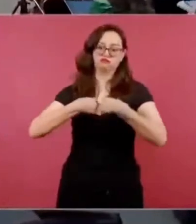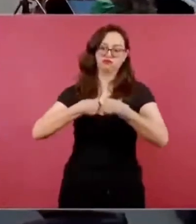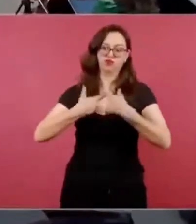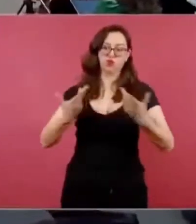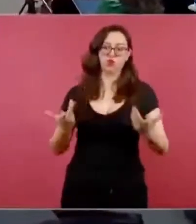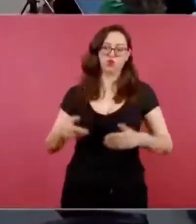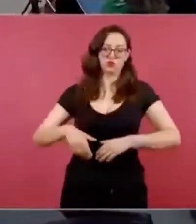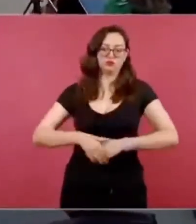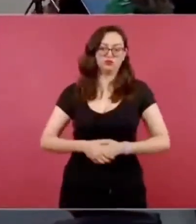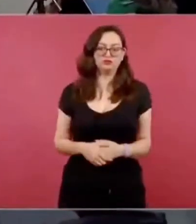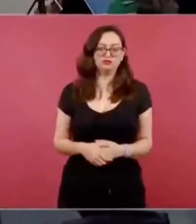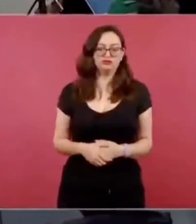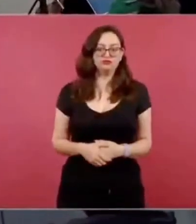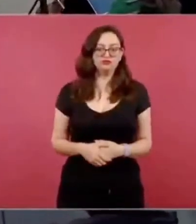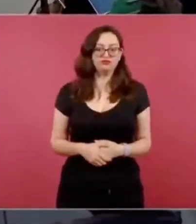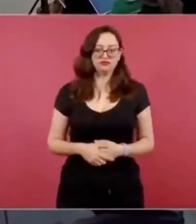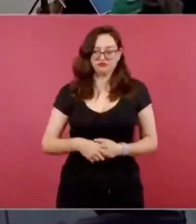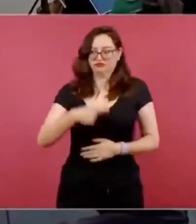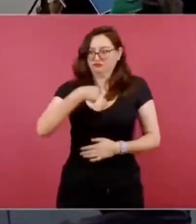¿Sí?